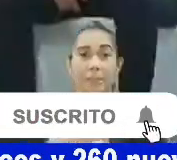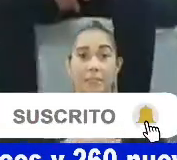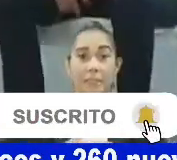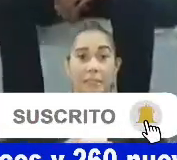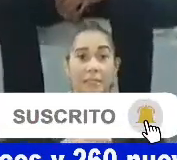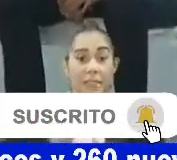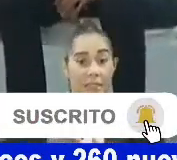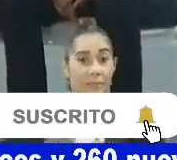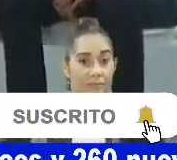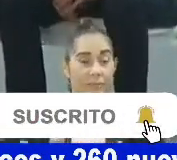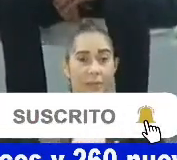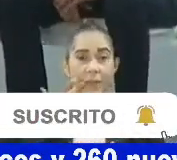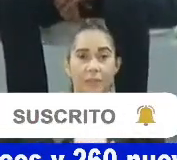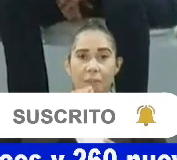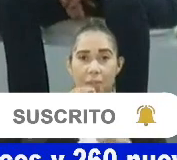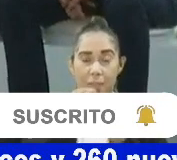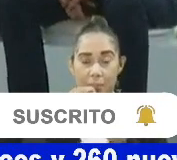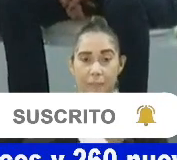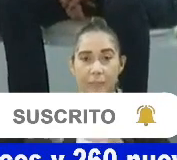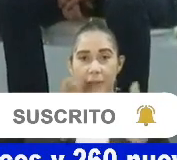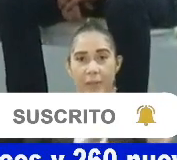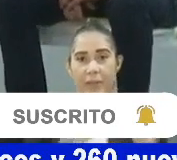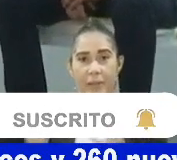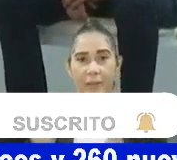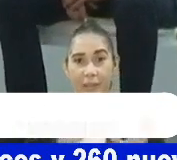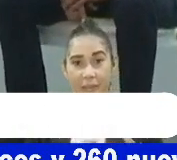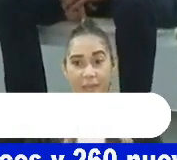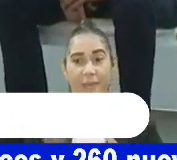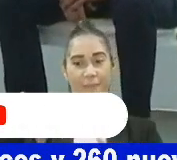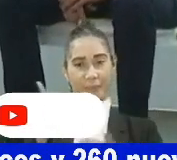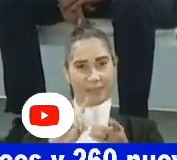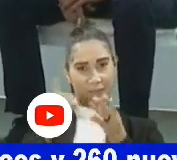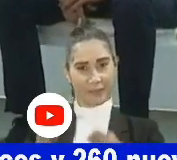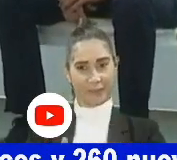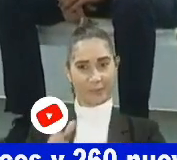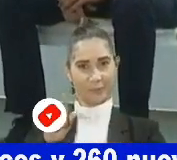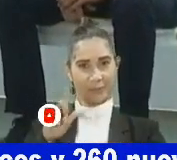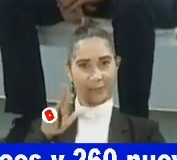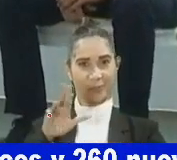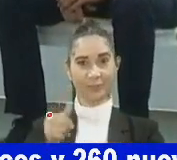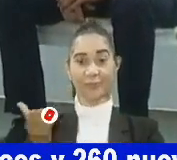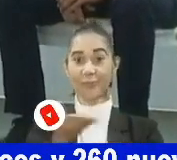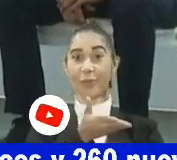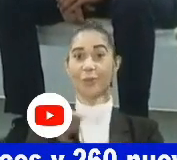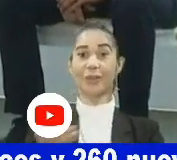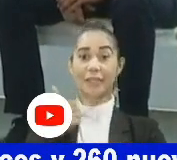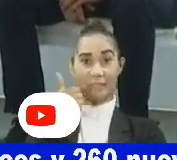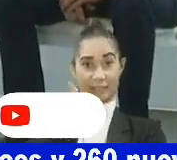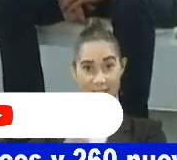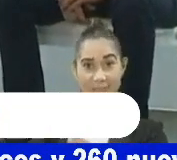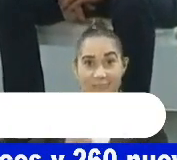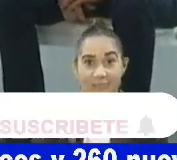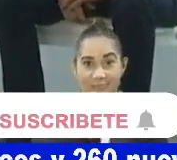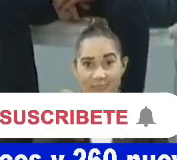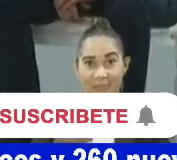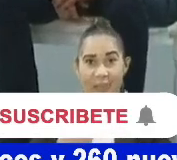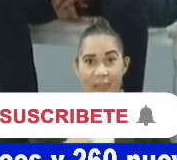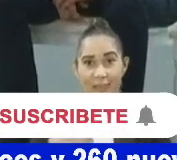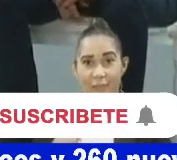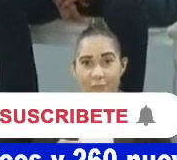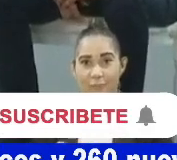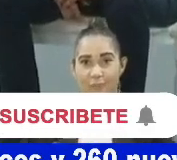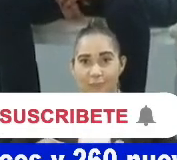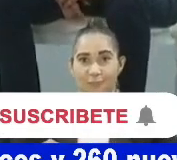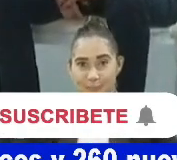fruto de esas comidas navideñas, Edgar y Luz, ustedes fueron culpables de que yo